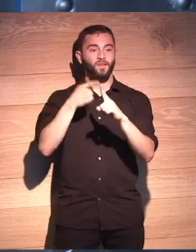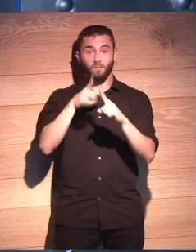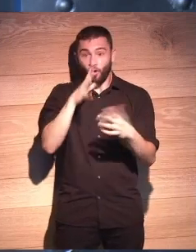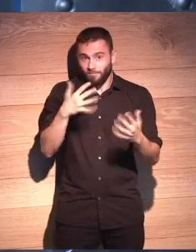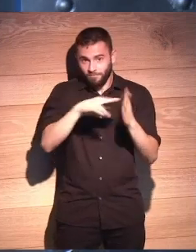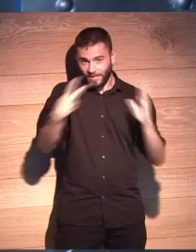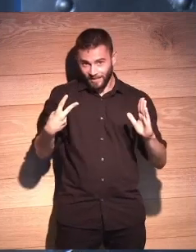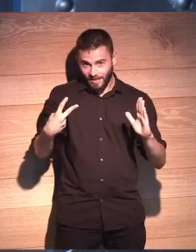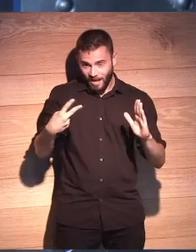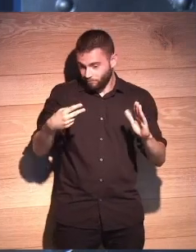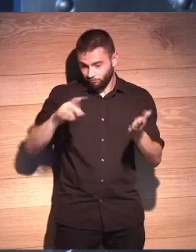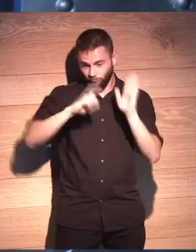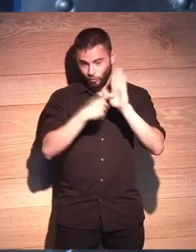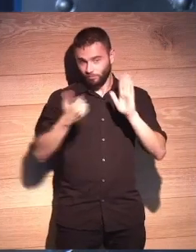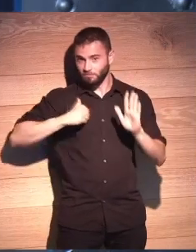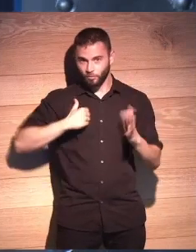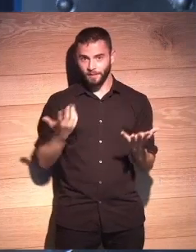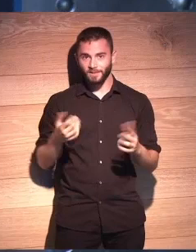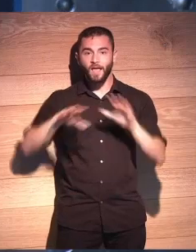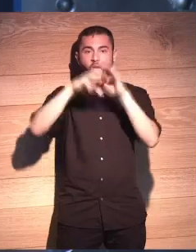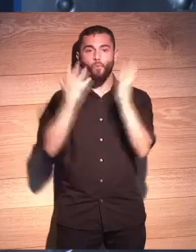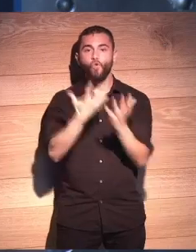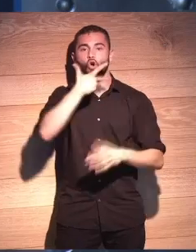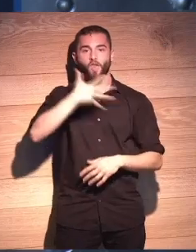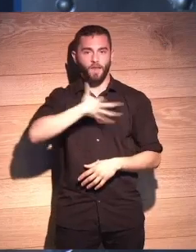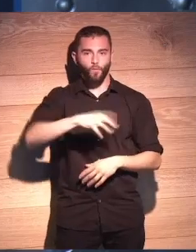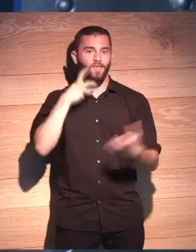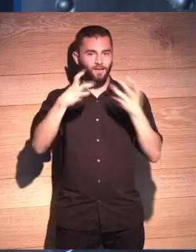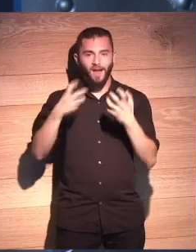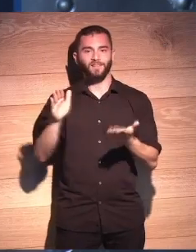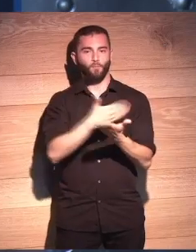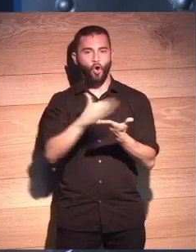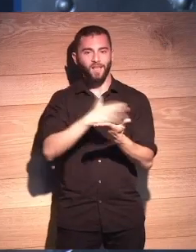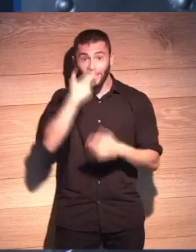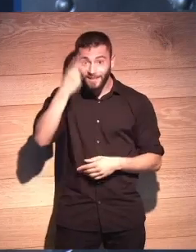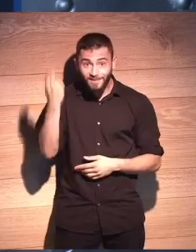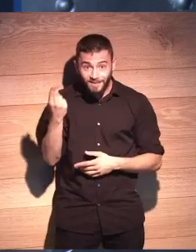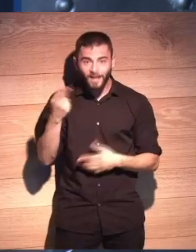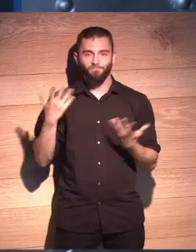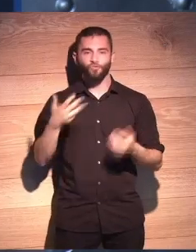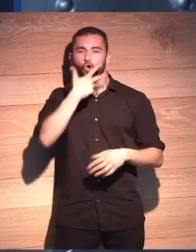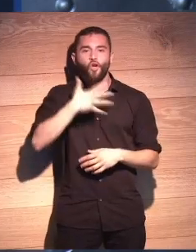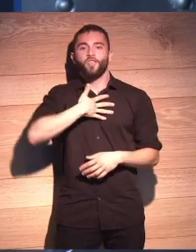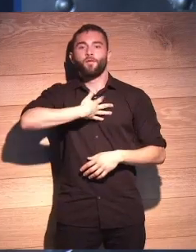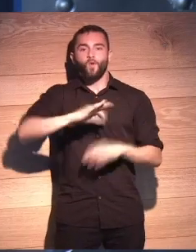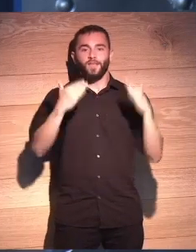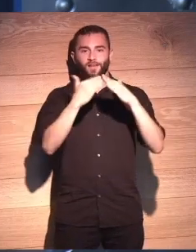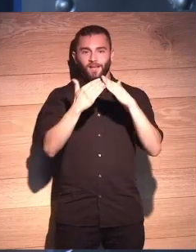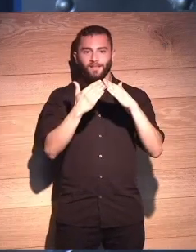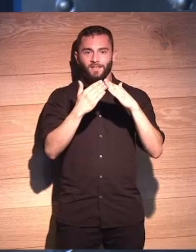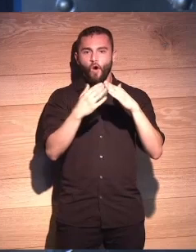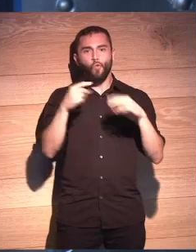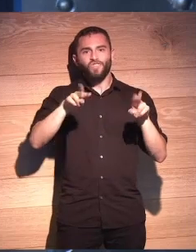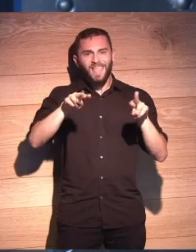es digital, que el mundo pudiera conocer, a todo el que le interese el arte, la poesía, algo que en nuestra casa tenemos, que es un